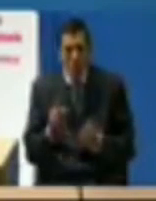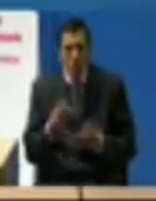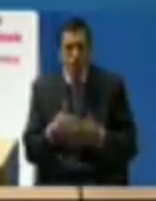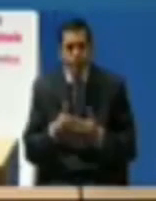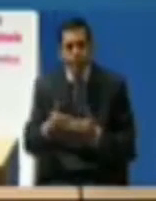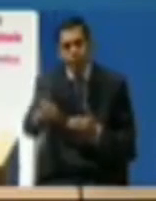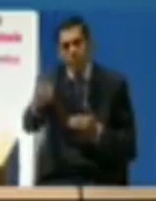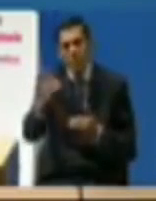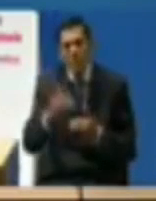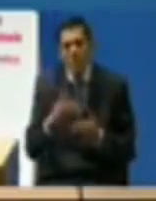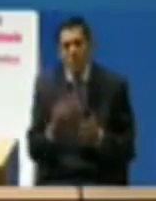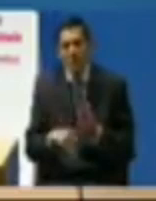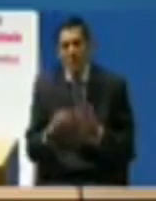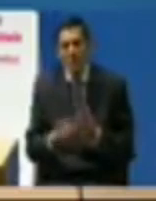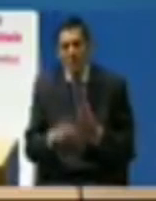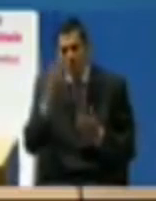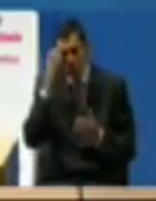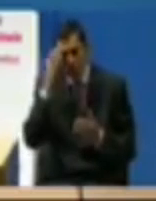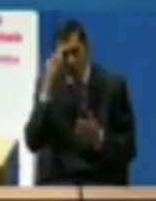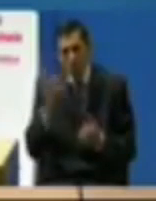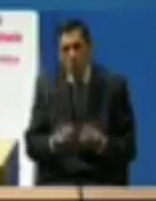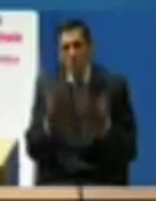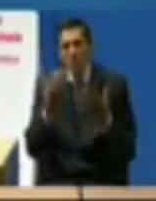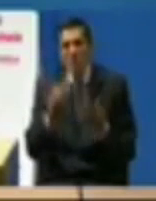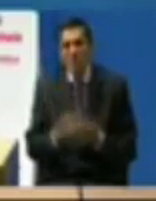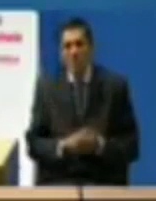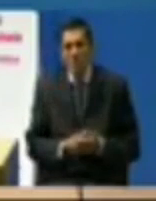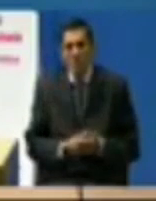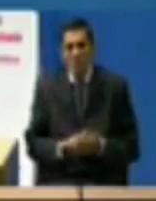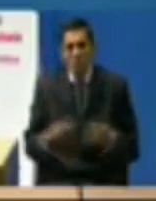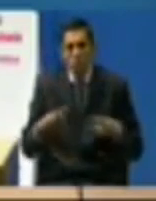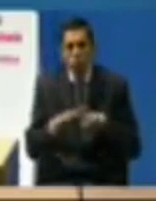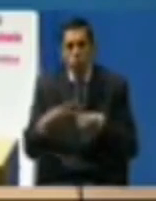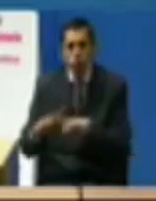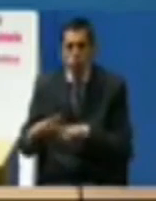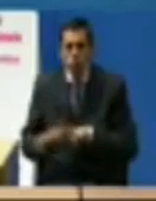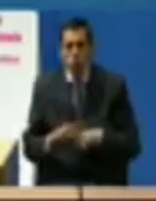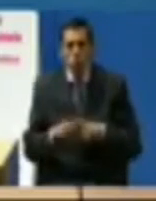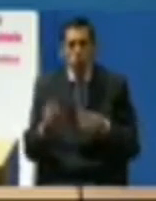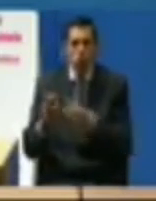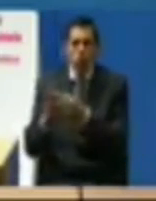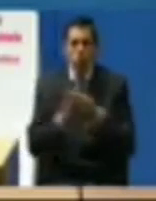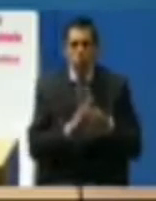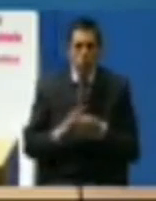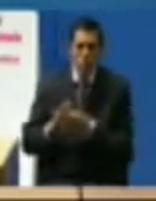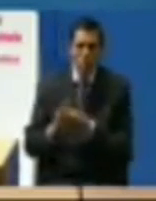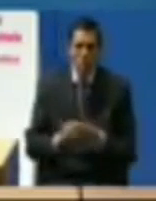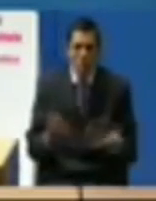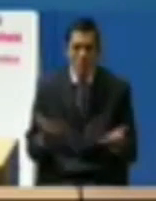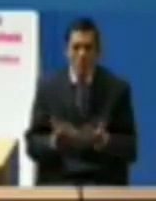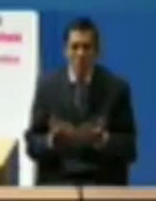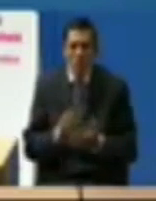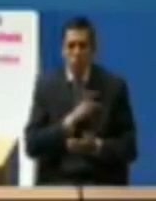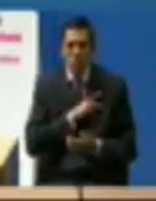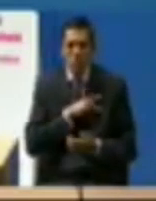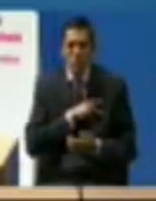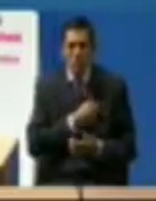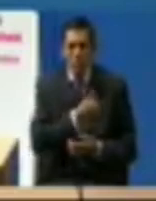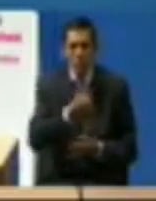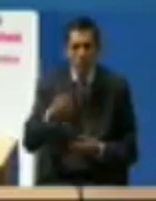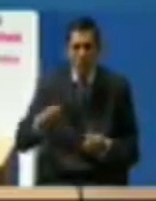con la suma de esfuerzos de todas y todos podremos asimilar esta importante labor de generar bases de datos propias,